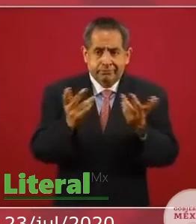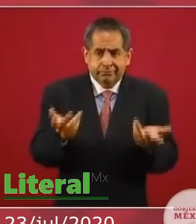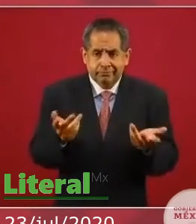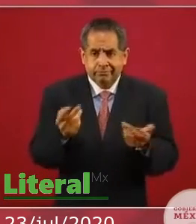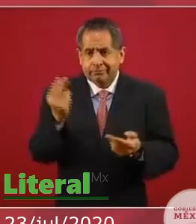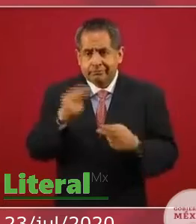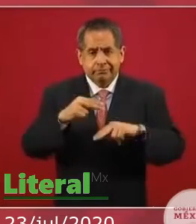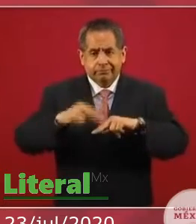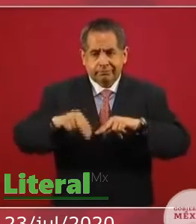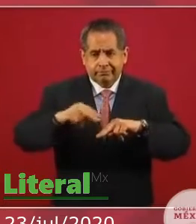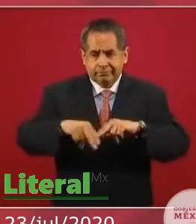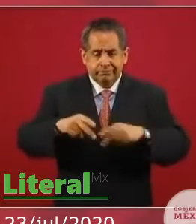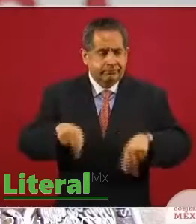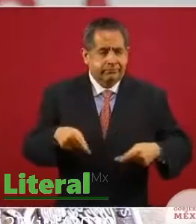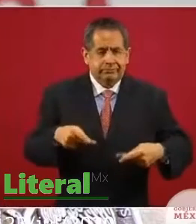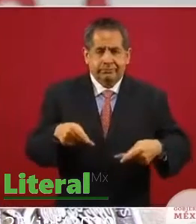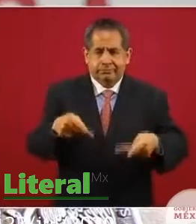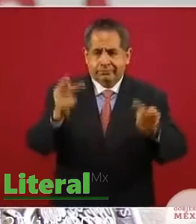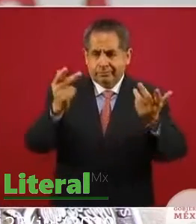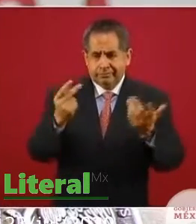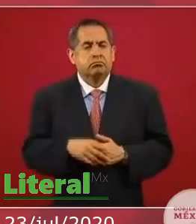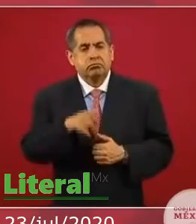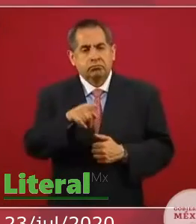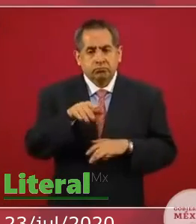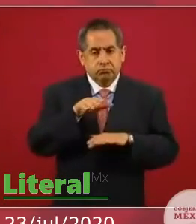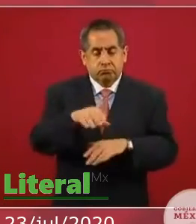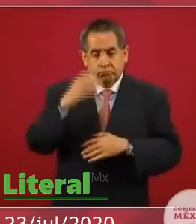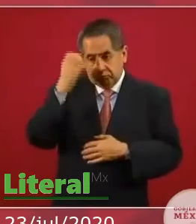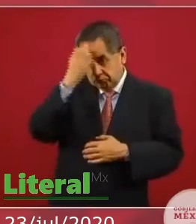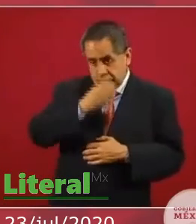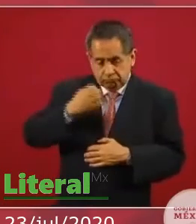Necesitamos vender los boletos.